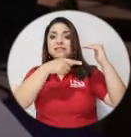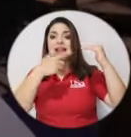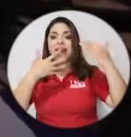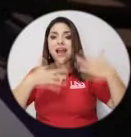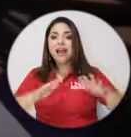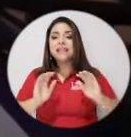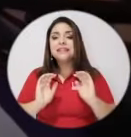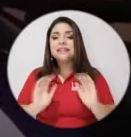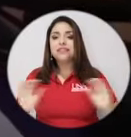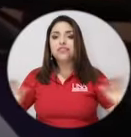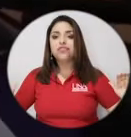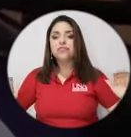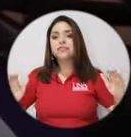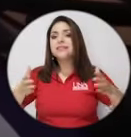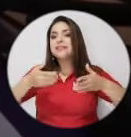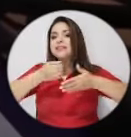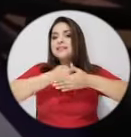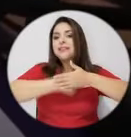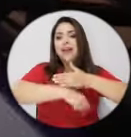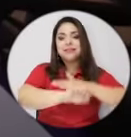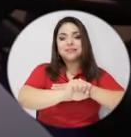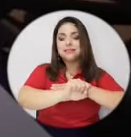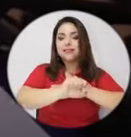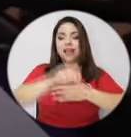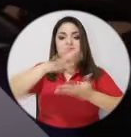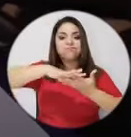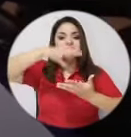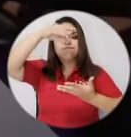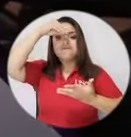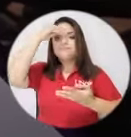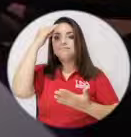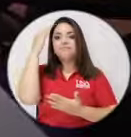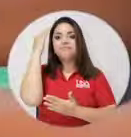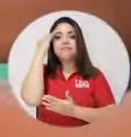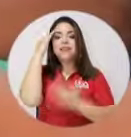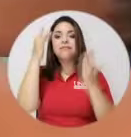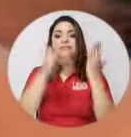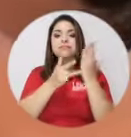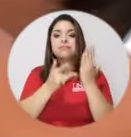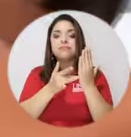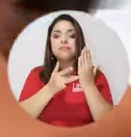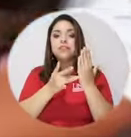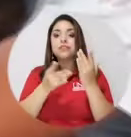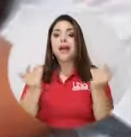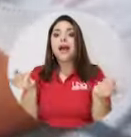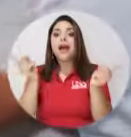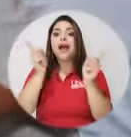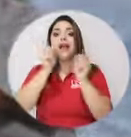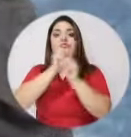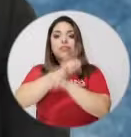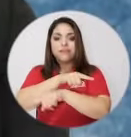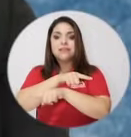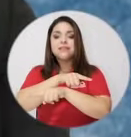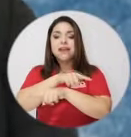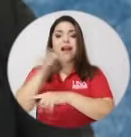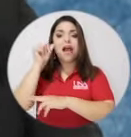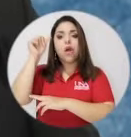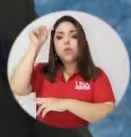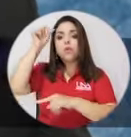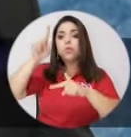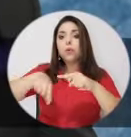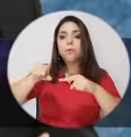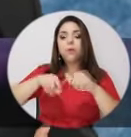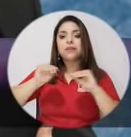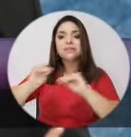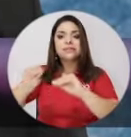digital. Entonces, más bien, el efecto ya no sería el de que el adulto sabe y el niño no, sino más bien al contrario, siendo que entonces el